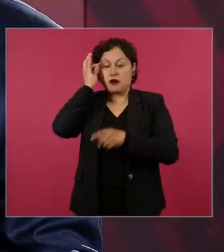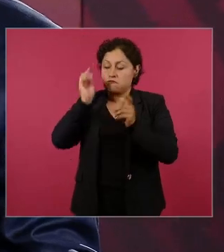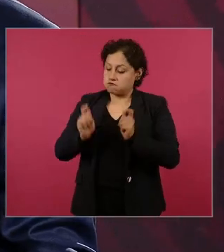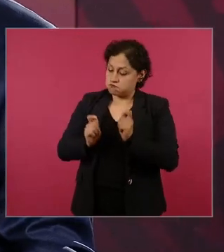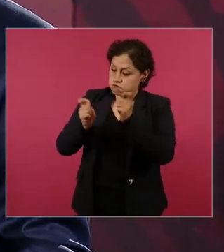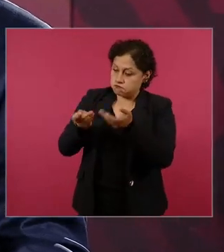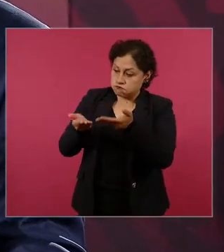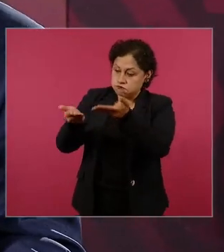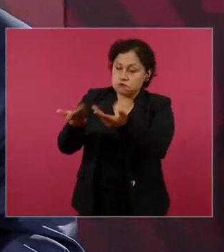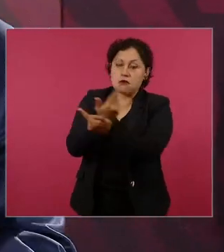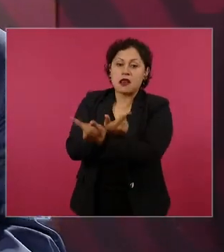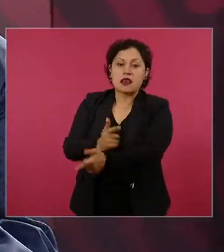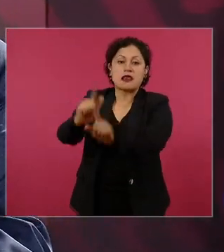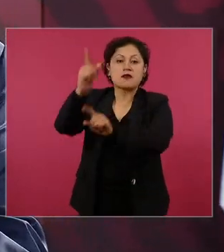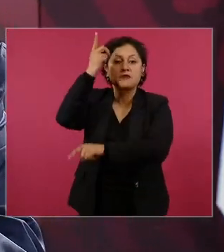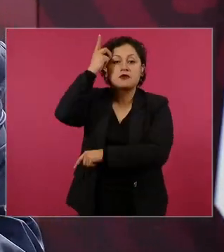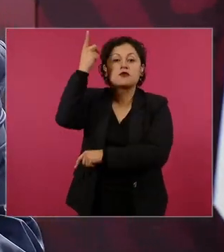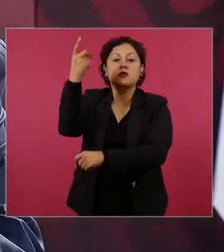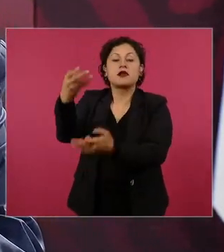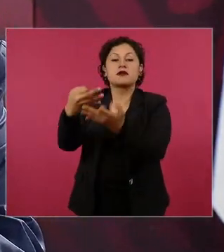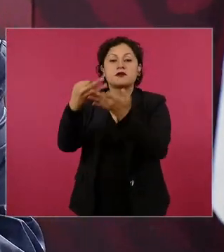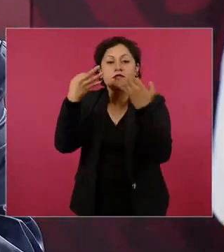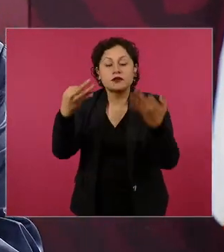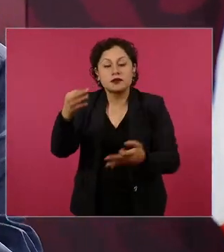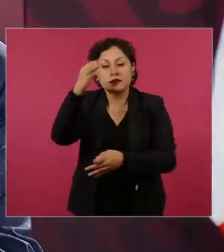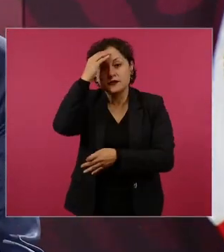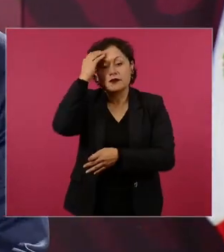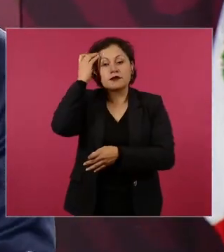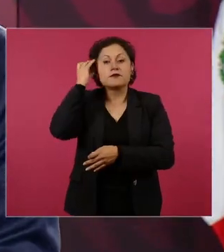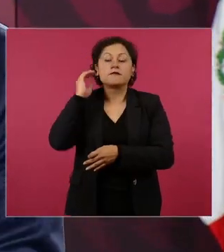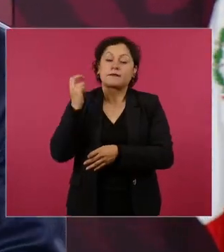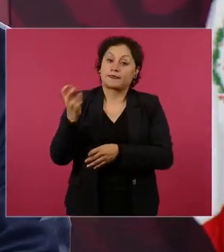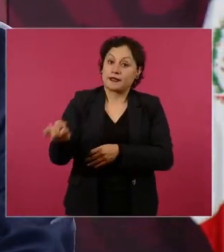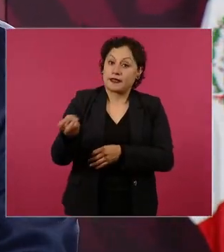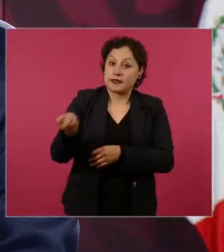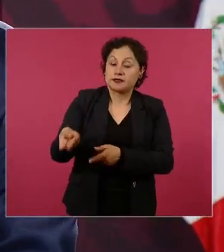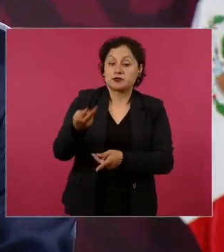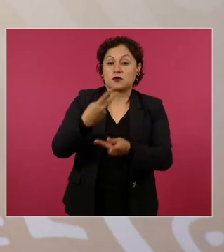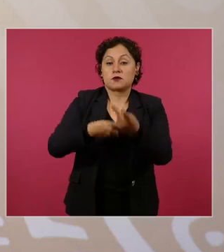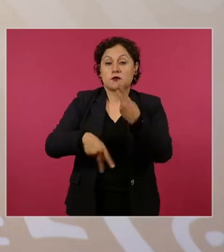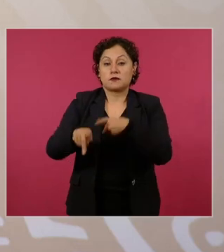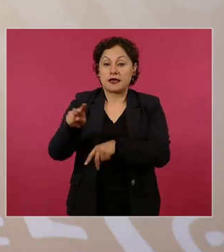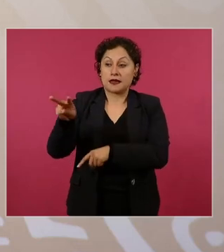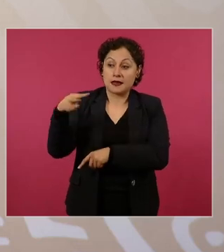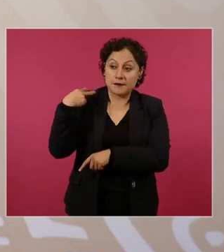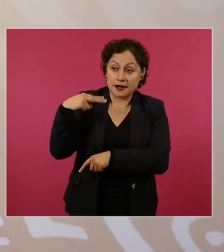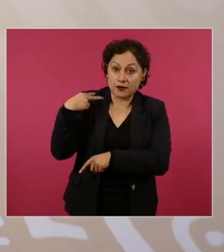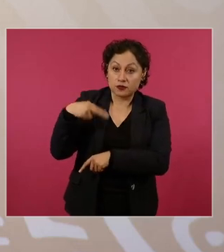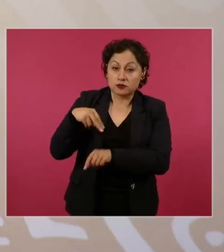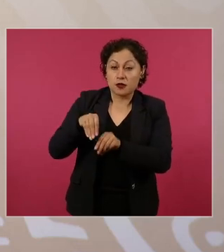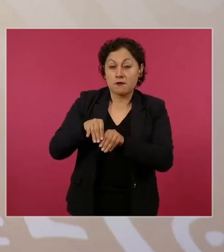que se da en todos los estados casi al mismo tiempo,